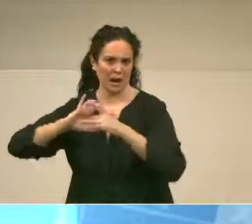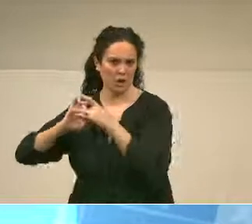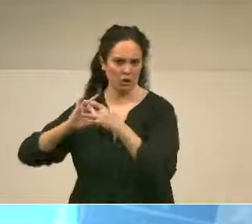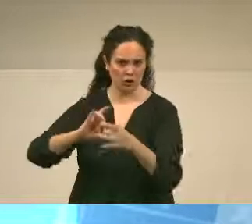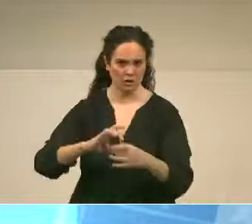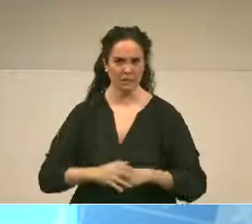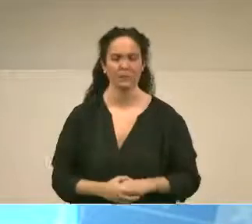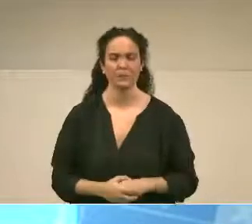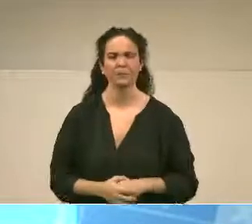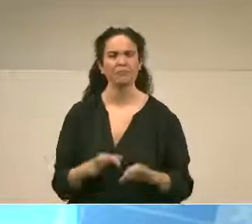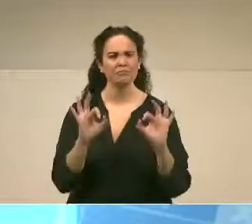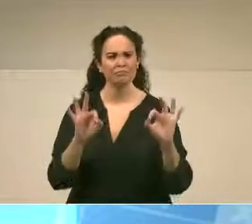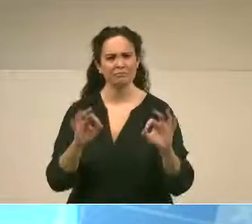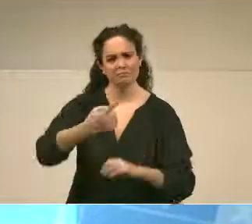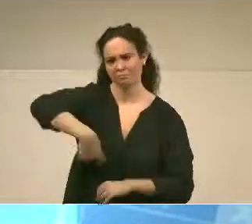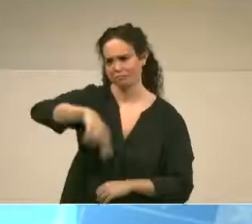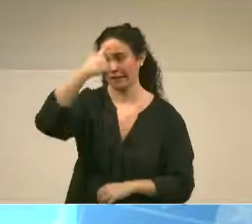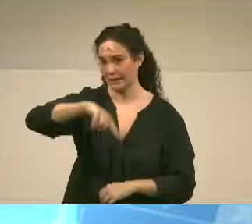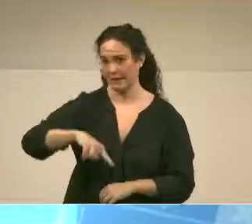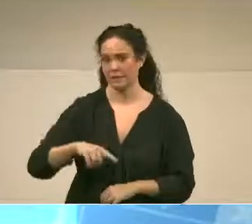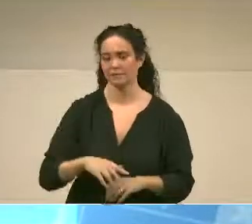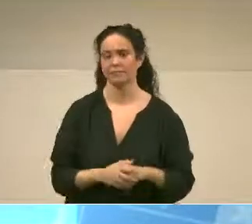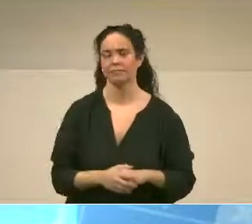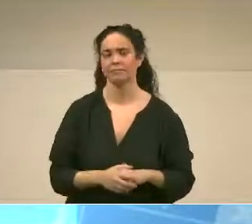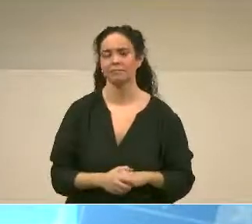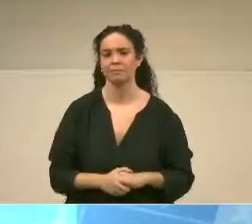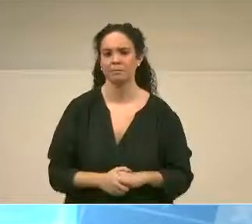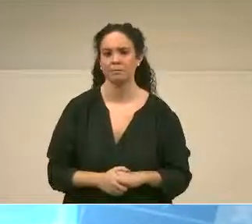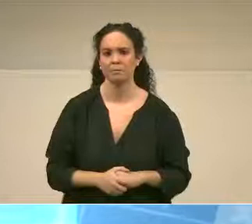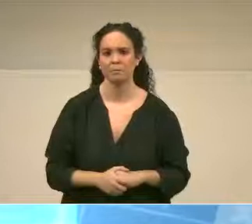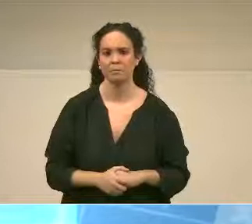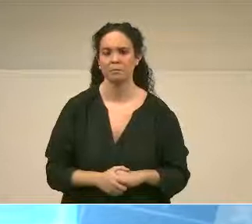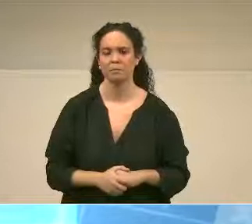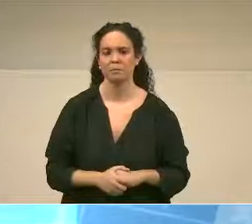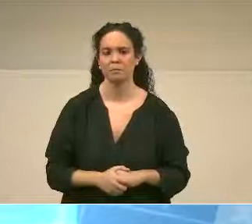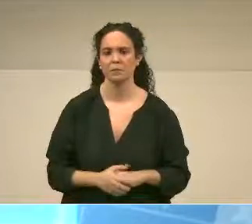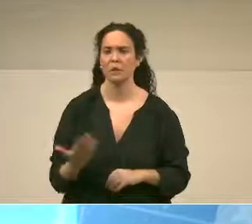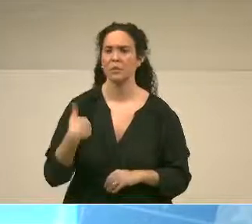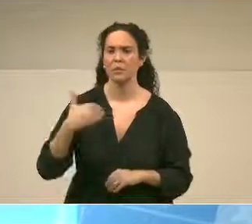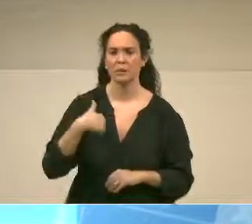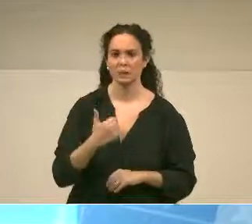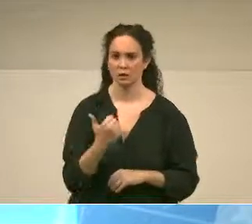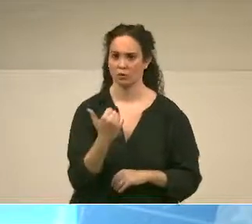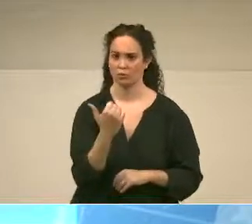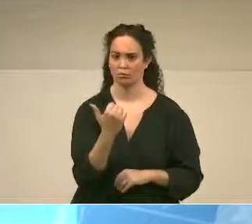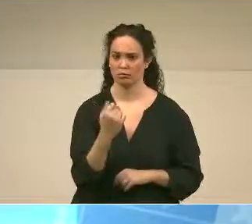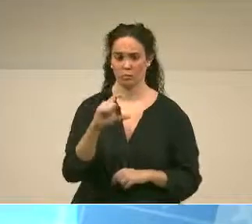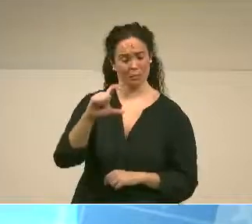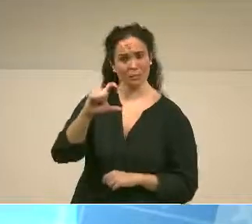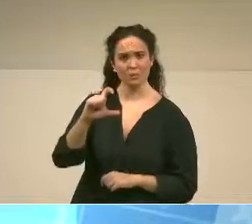todo cuando las dosis recibidas se contaban en 5 viales por seguridad y la sexta